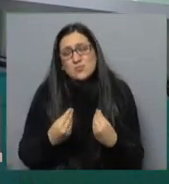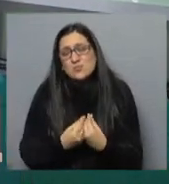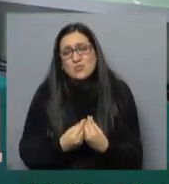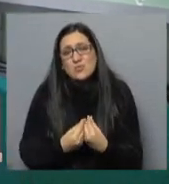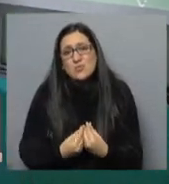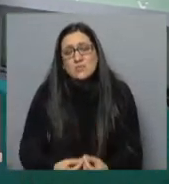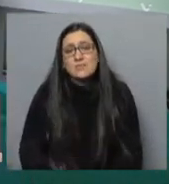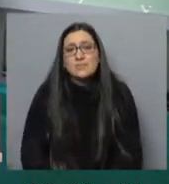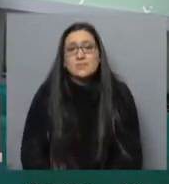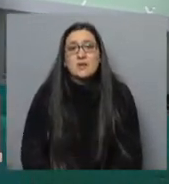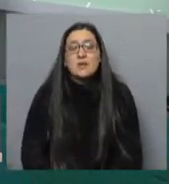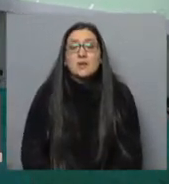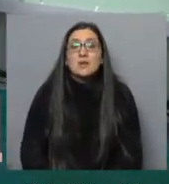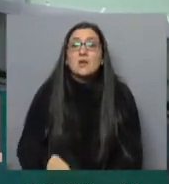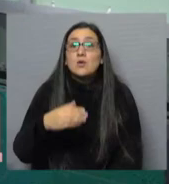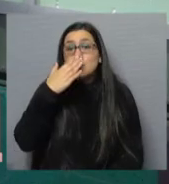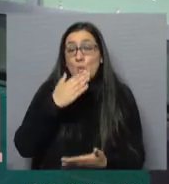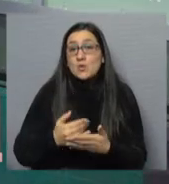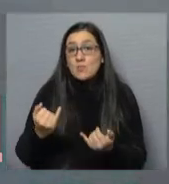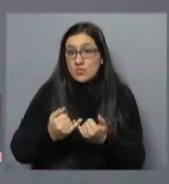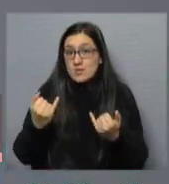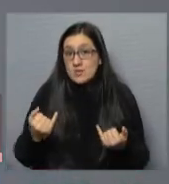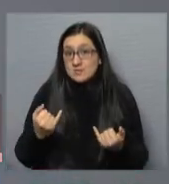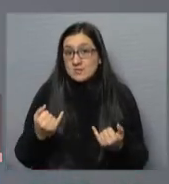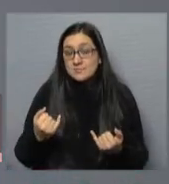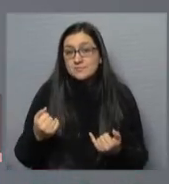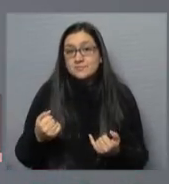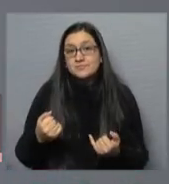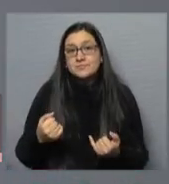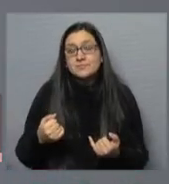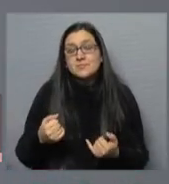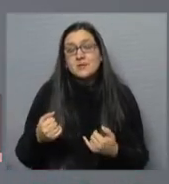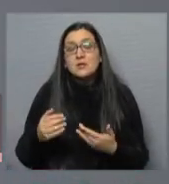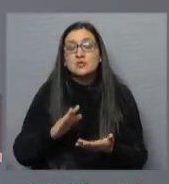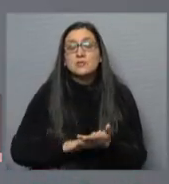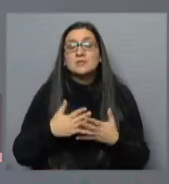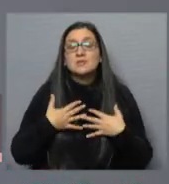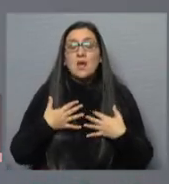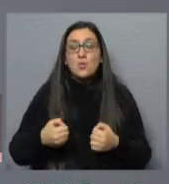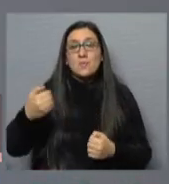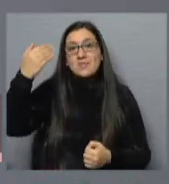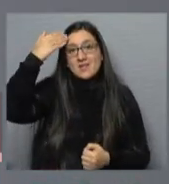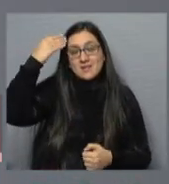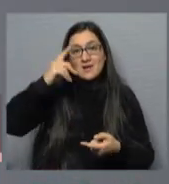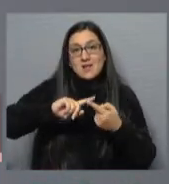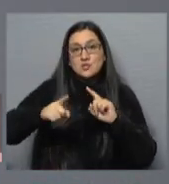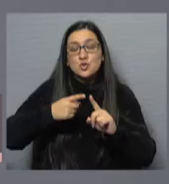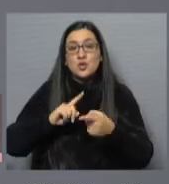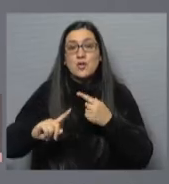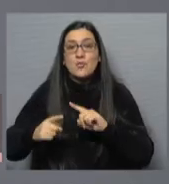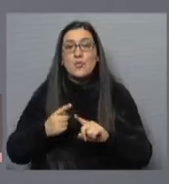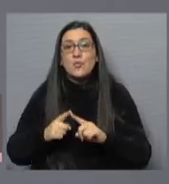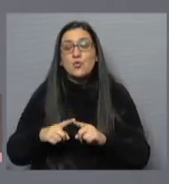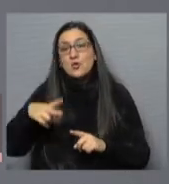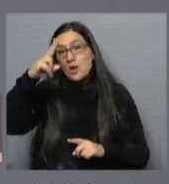días, Acuña, y vamos a otro punto que tiene que ver con la salud mental y tiene que ver con